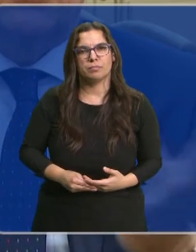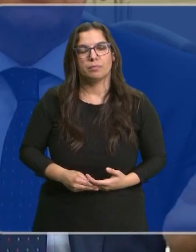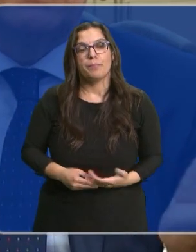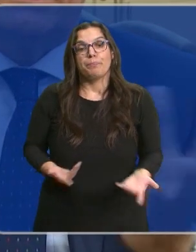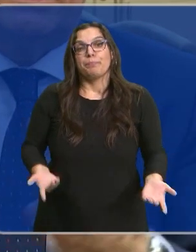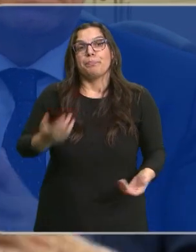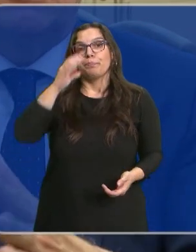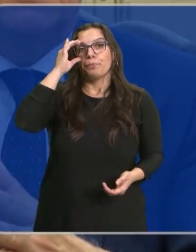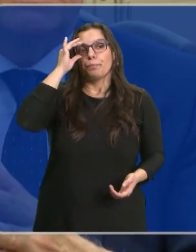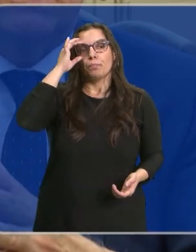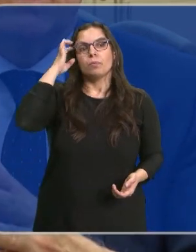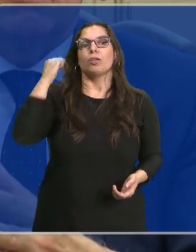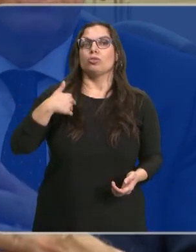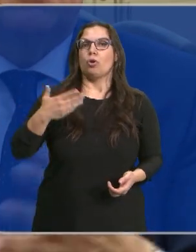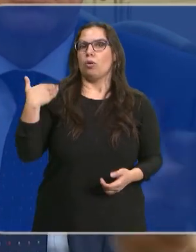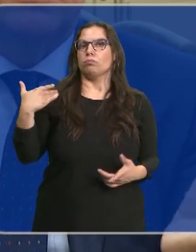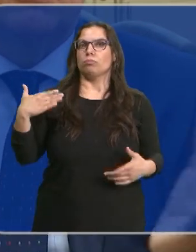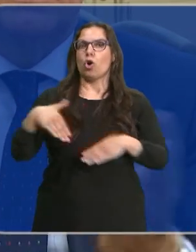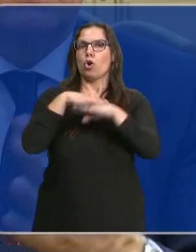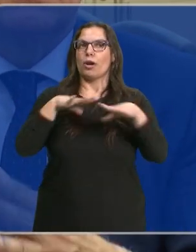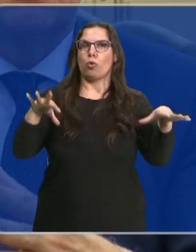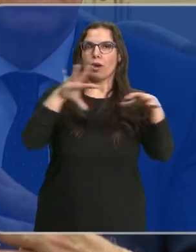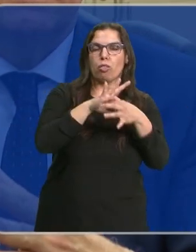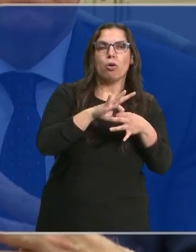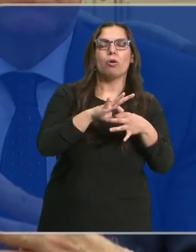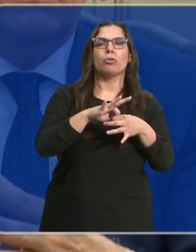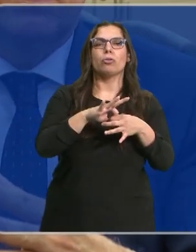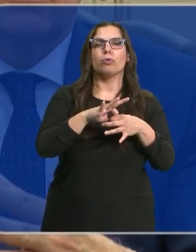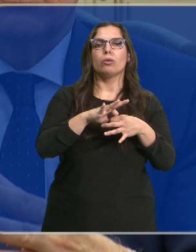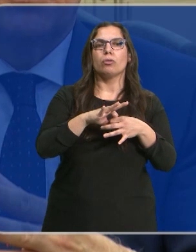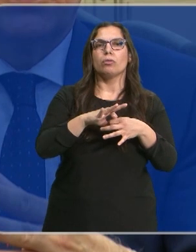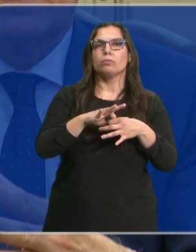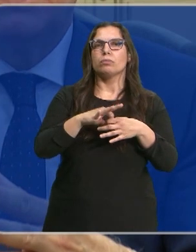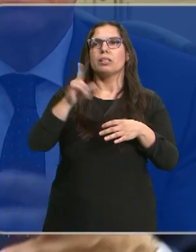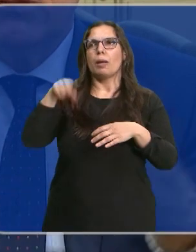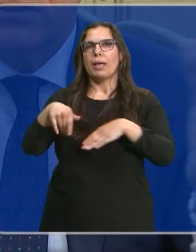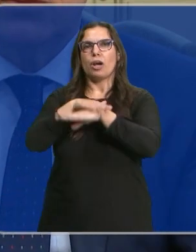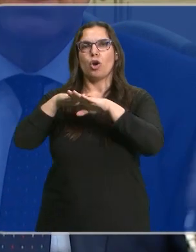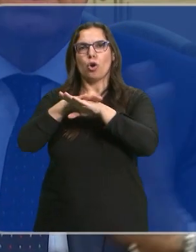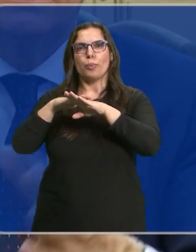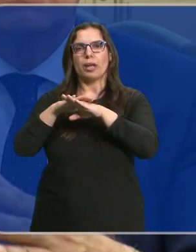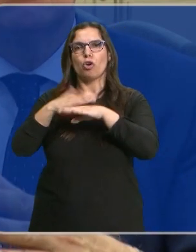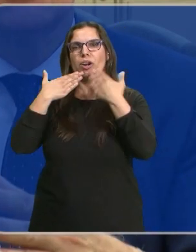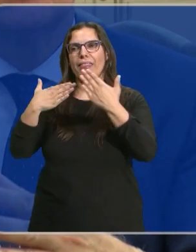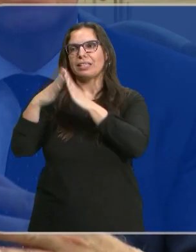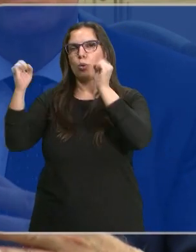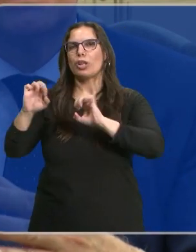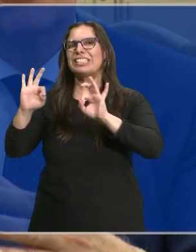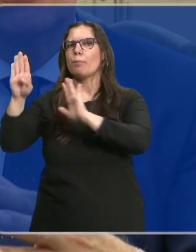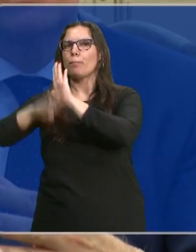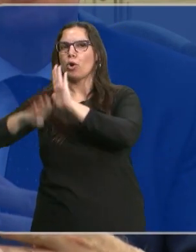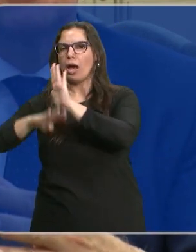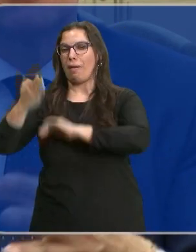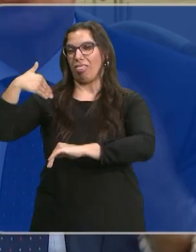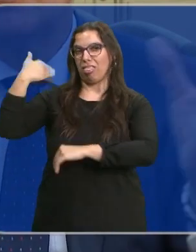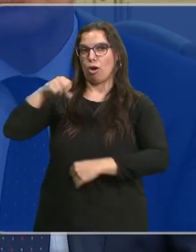Bueno, yo he gobernado en coalición, he gobernado también con un acuerdo programático en su día como concejal de